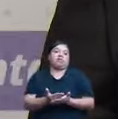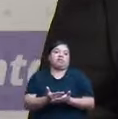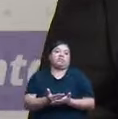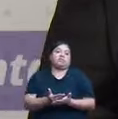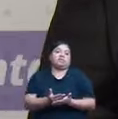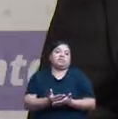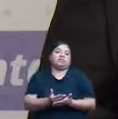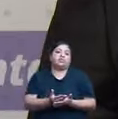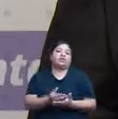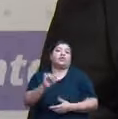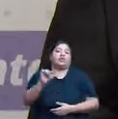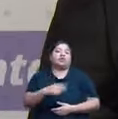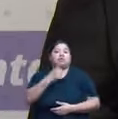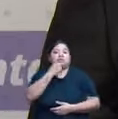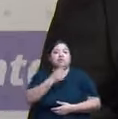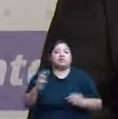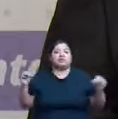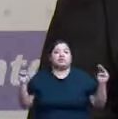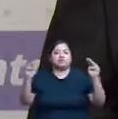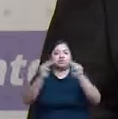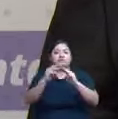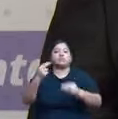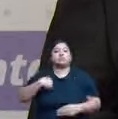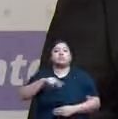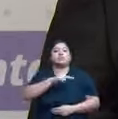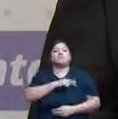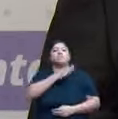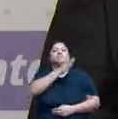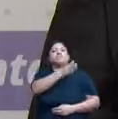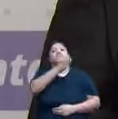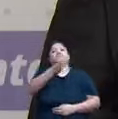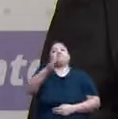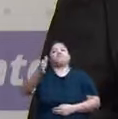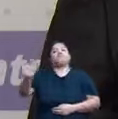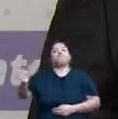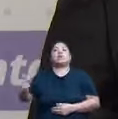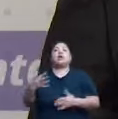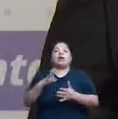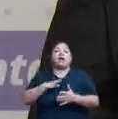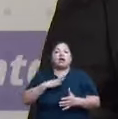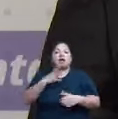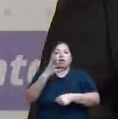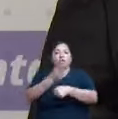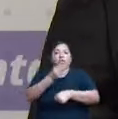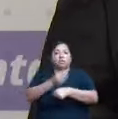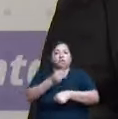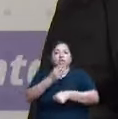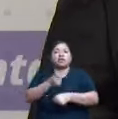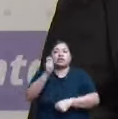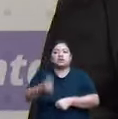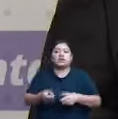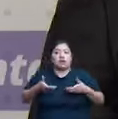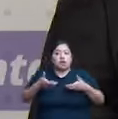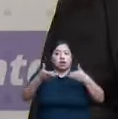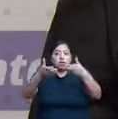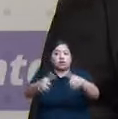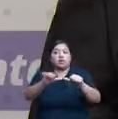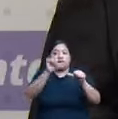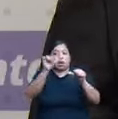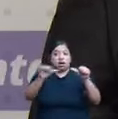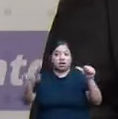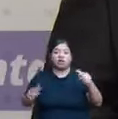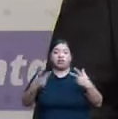caminar por todo este Mixquiahuala vamos a hacer un corredor sobre la carretera de artesanos, porque tenemos grandes